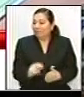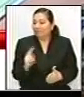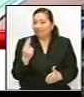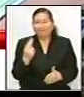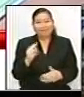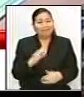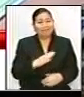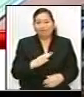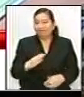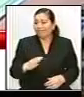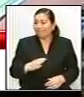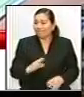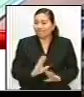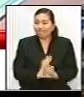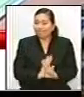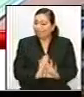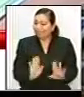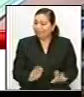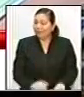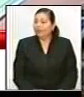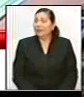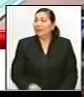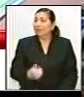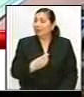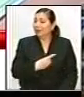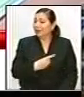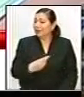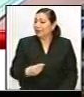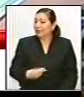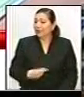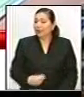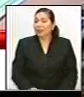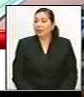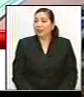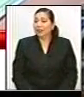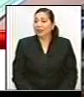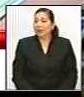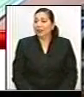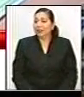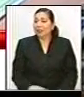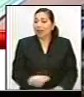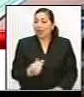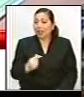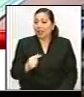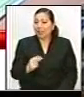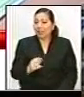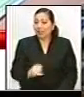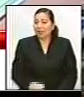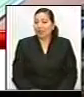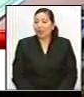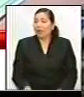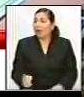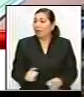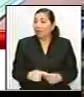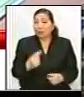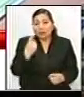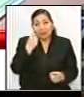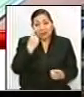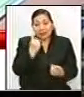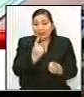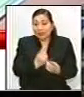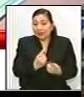el Callao. La directora del Águila, creo que apellida, hasta ahora no la